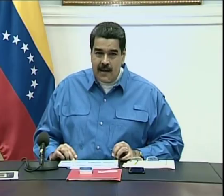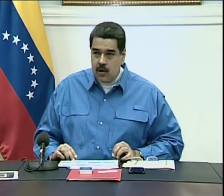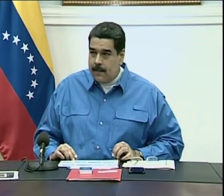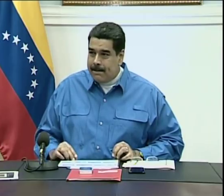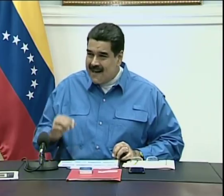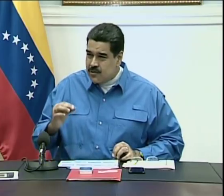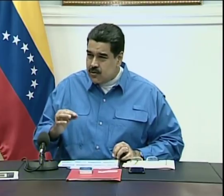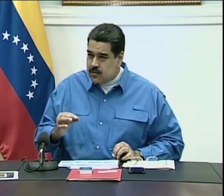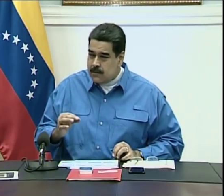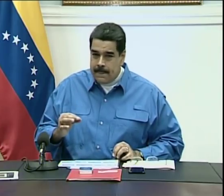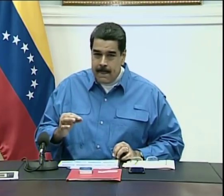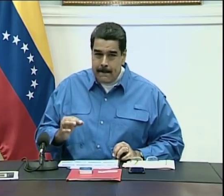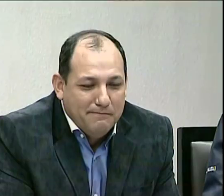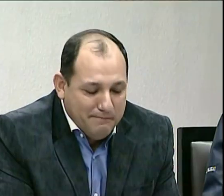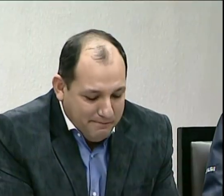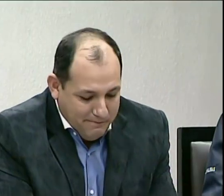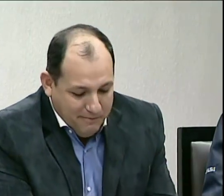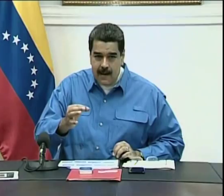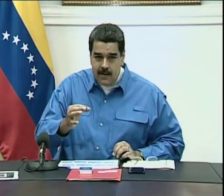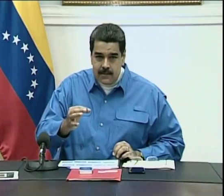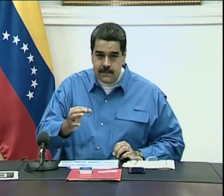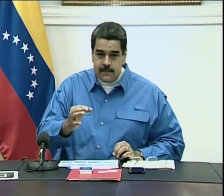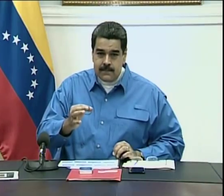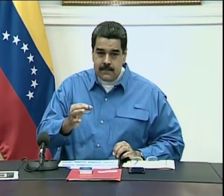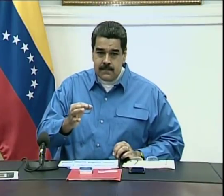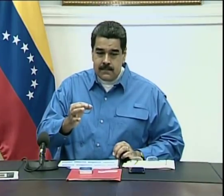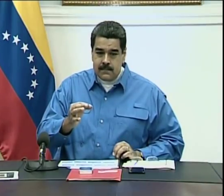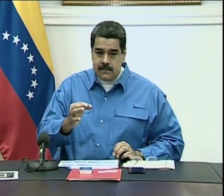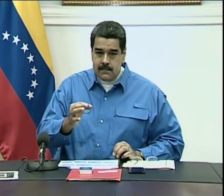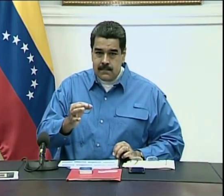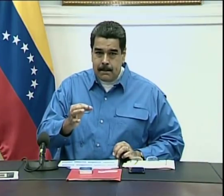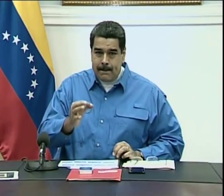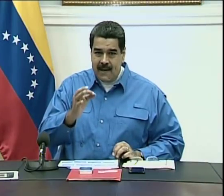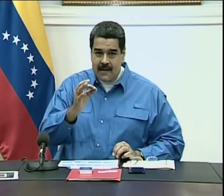Porque Venezuela ha dado los pasos planificados,